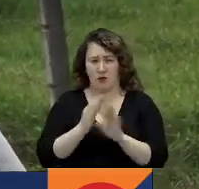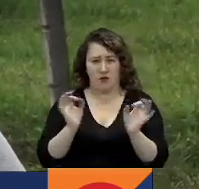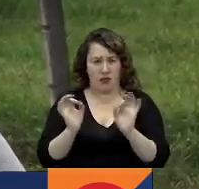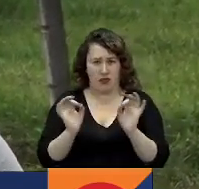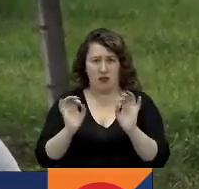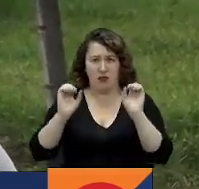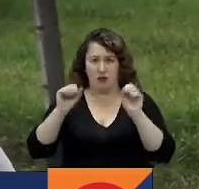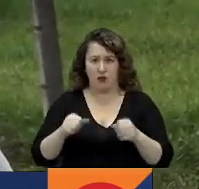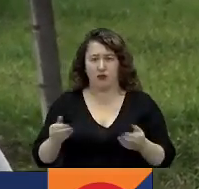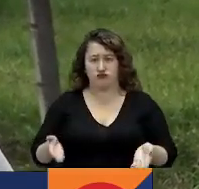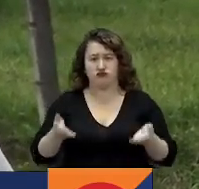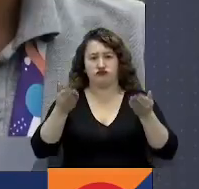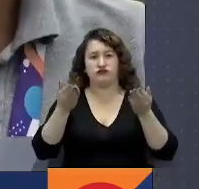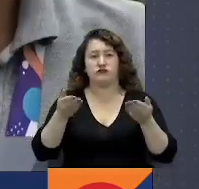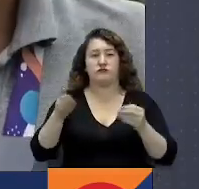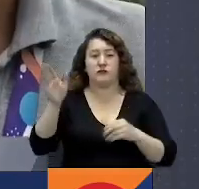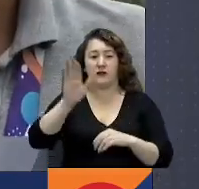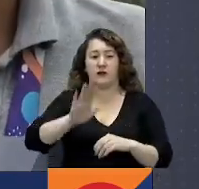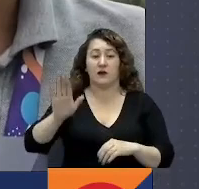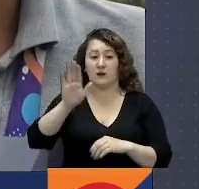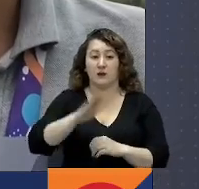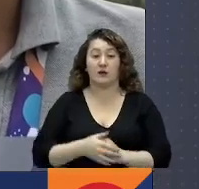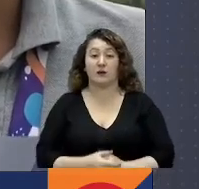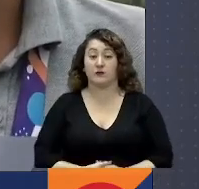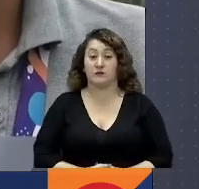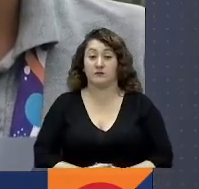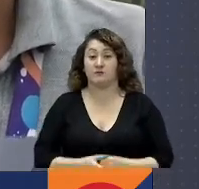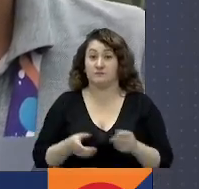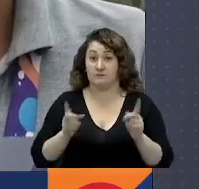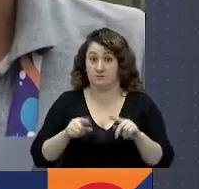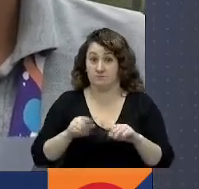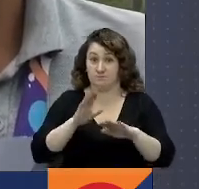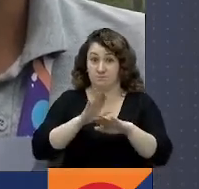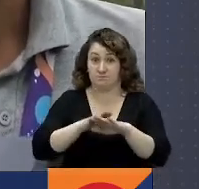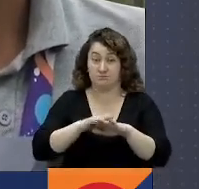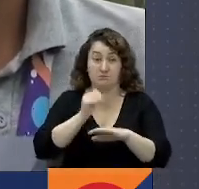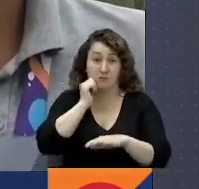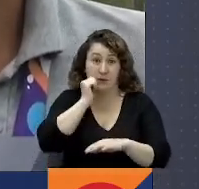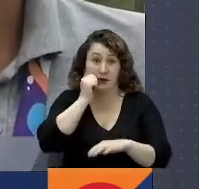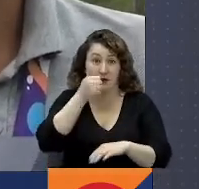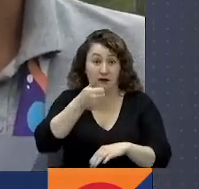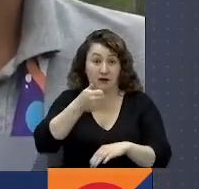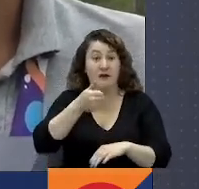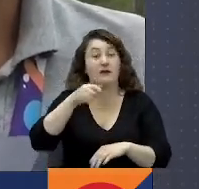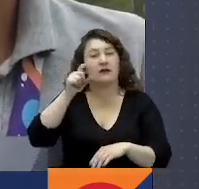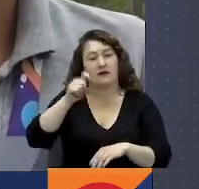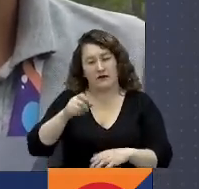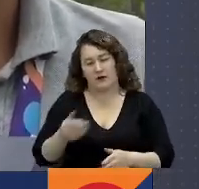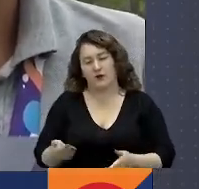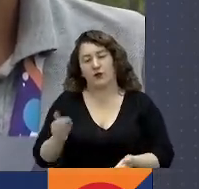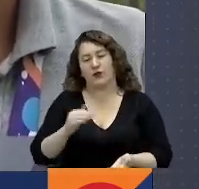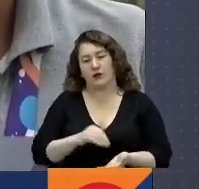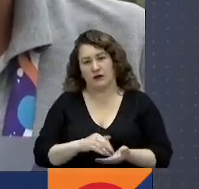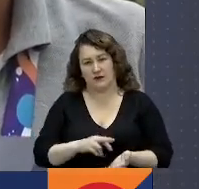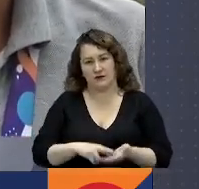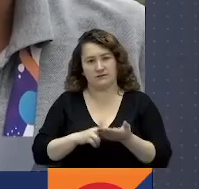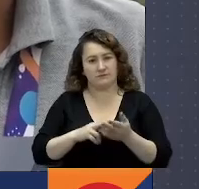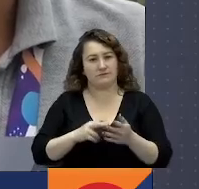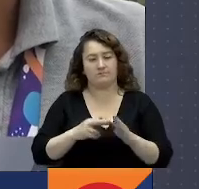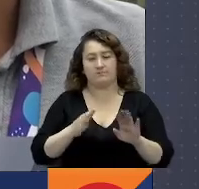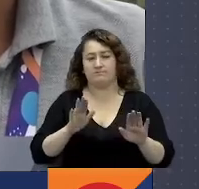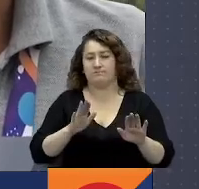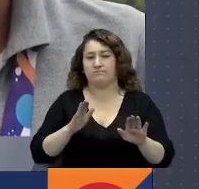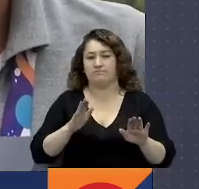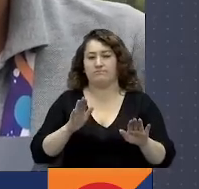las vías del departamento. Asimismo, indicaron que el día de mañana se retoma nuevamente la restricción de